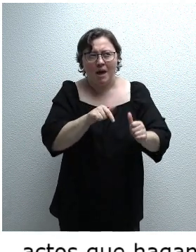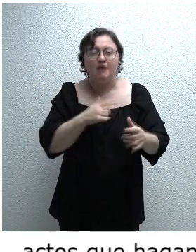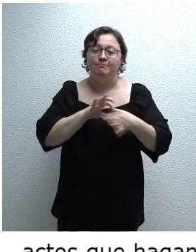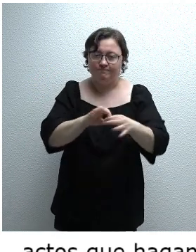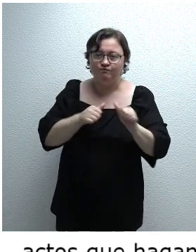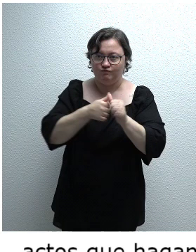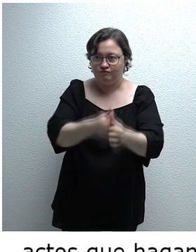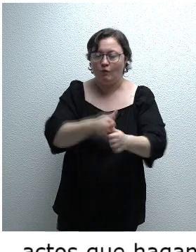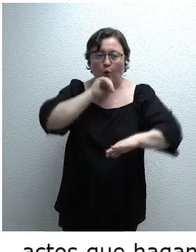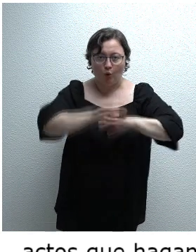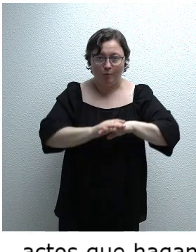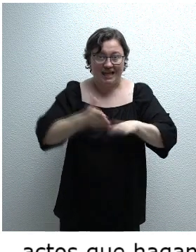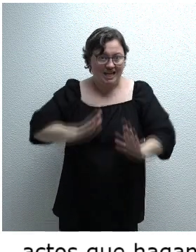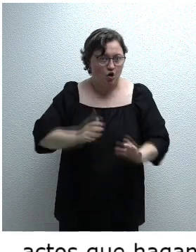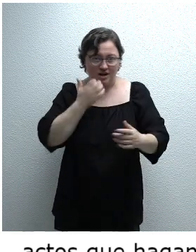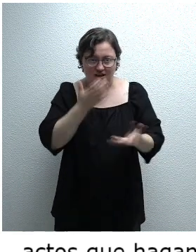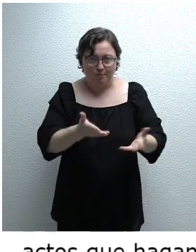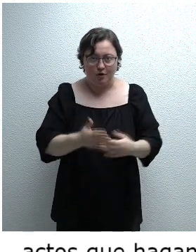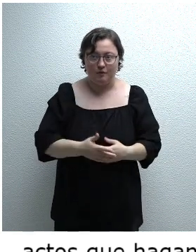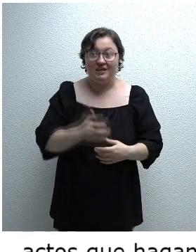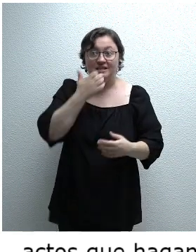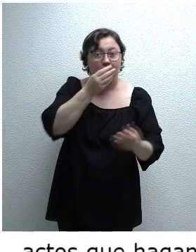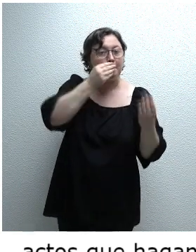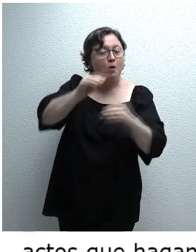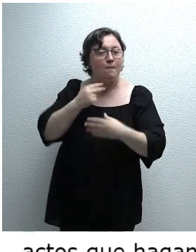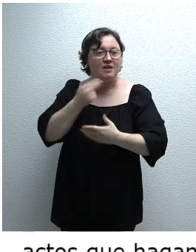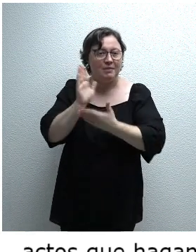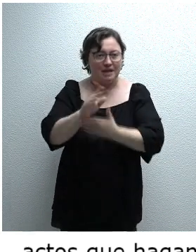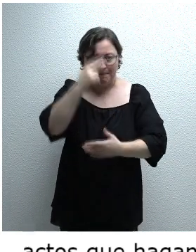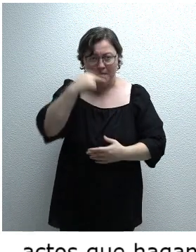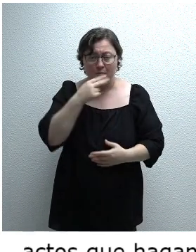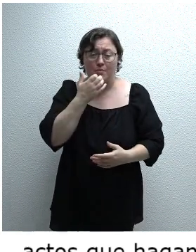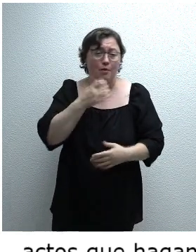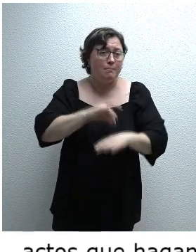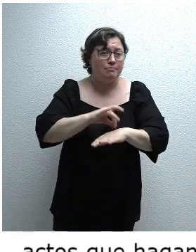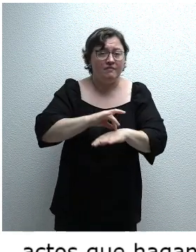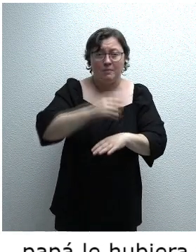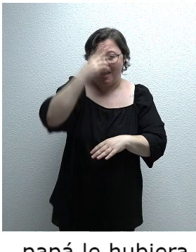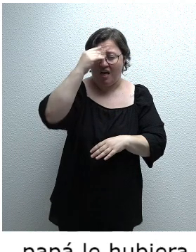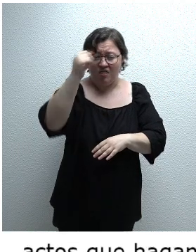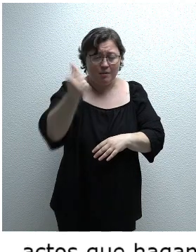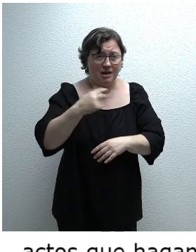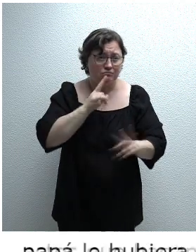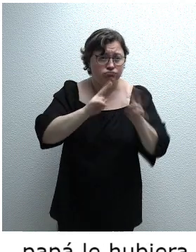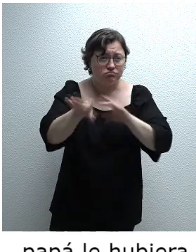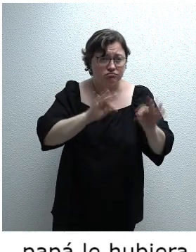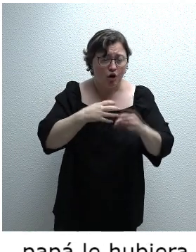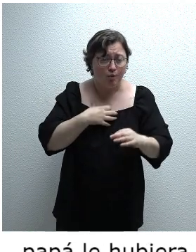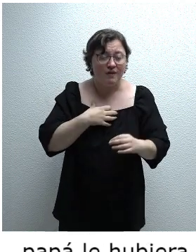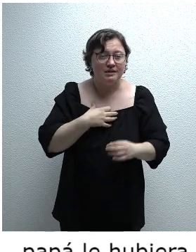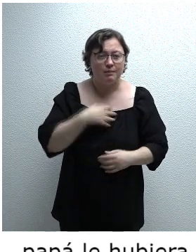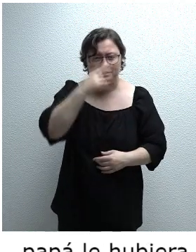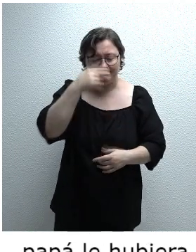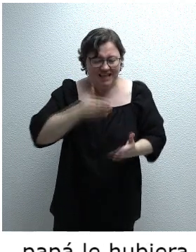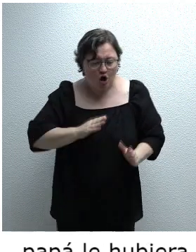eso es lo que tiene que hacer un hijo cuando tenga que representar a su padre porque su padre, por el Alzheimer, ya no pueda tomar decisiones. ¿Qué es lo que le hubiera gustado